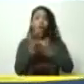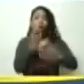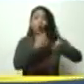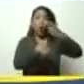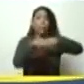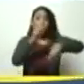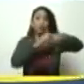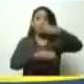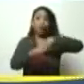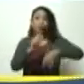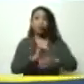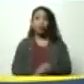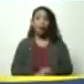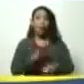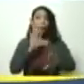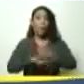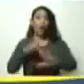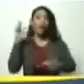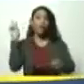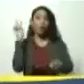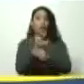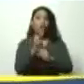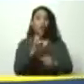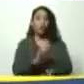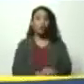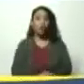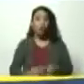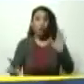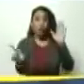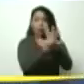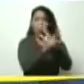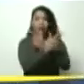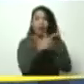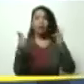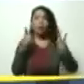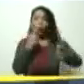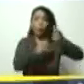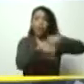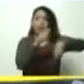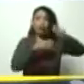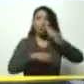porque violan las leyes del libre comercio